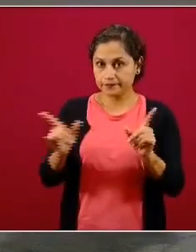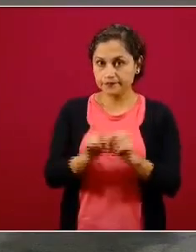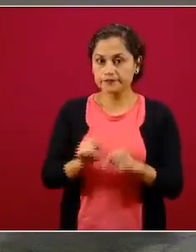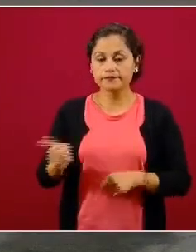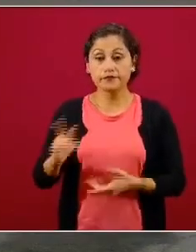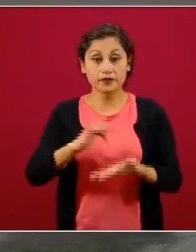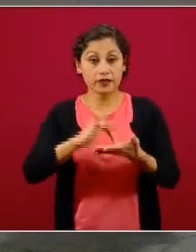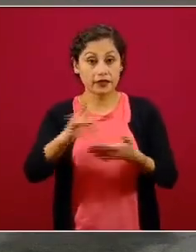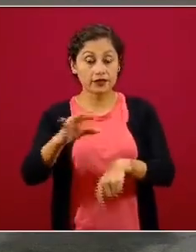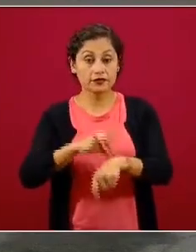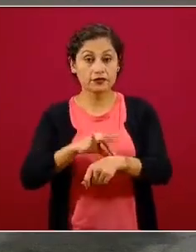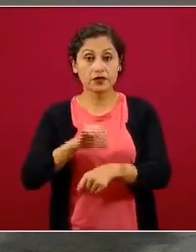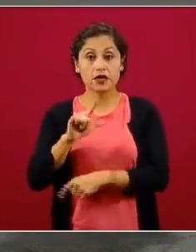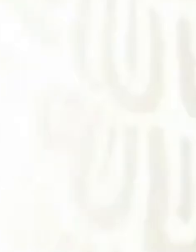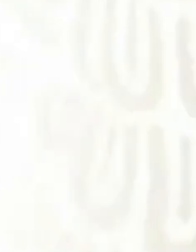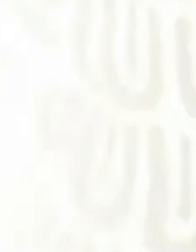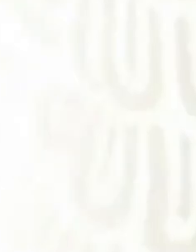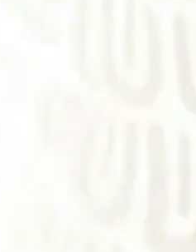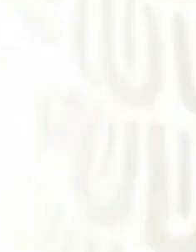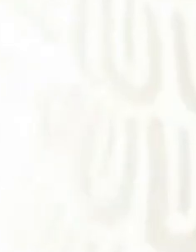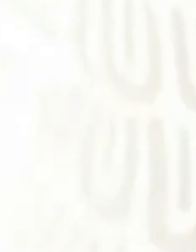Alomía, director general de Epidemiología.